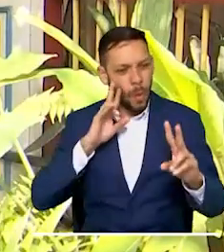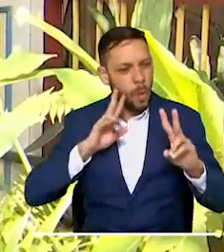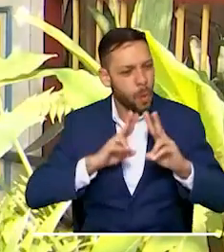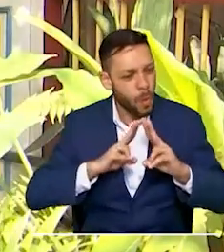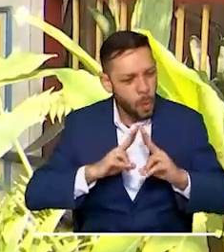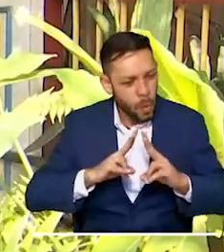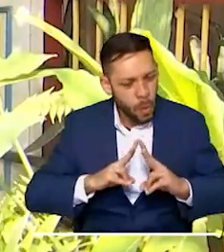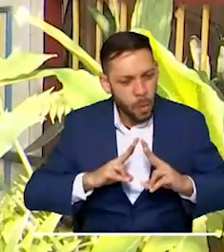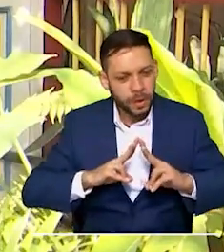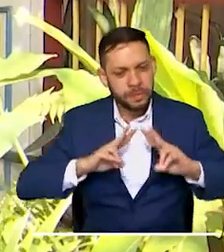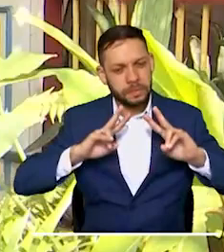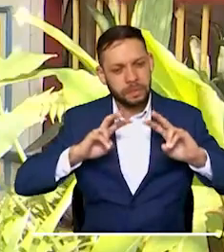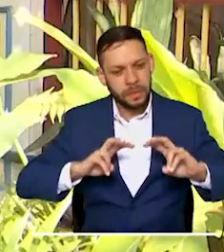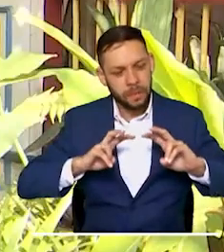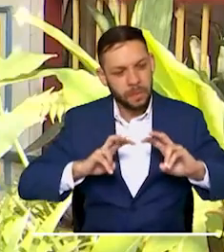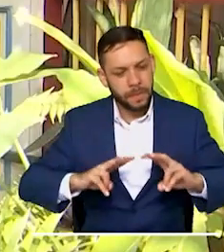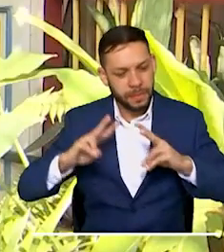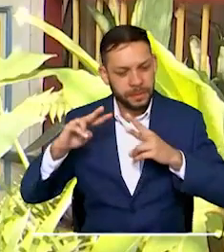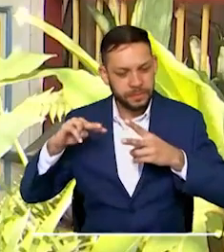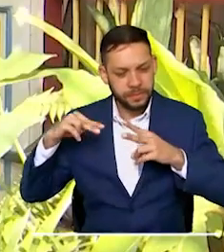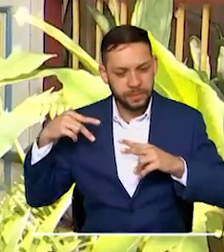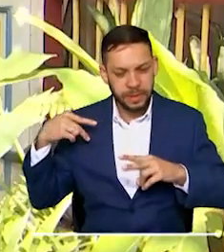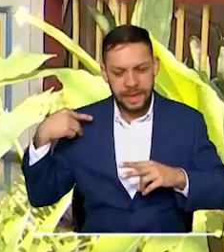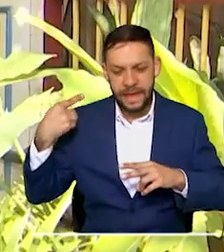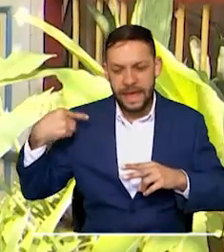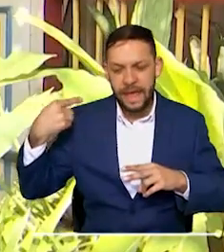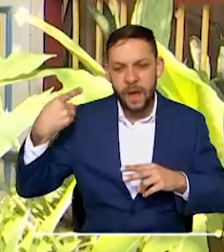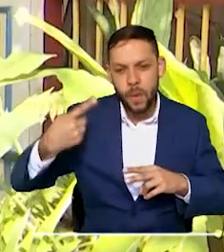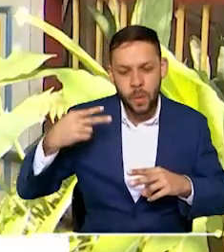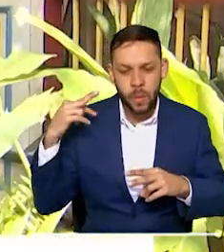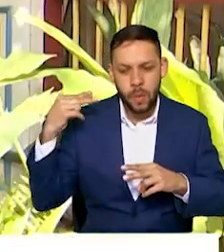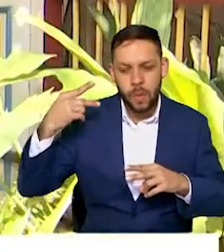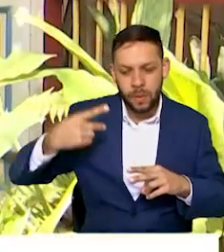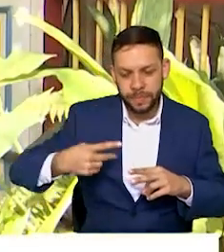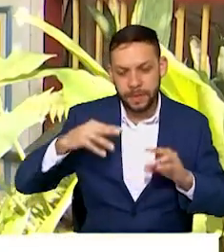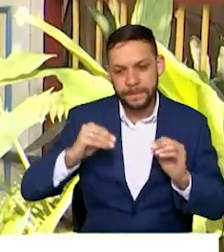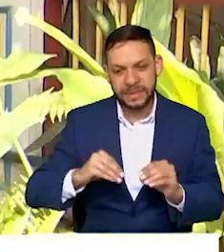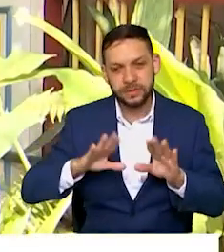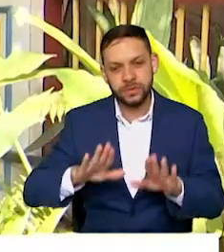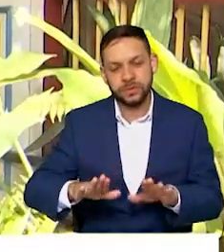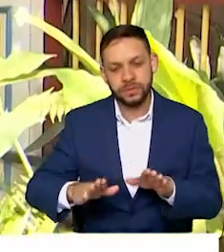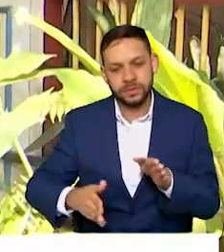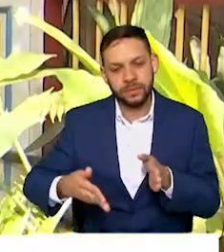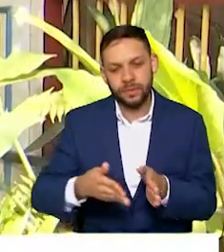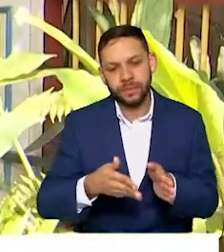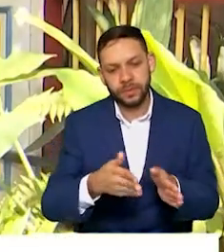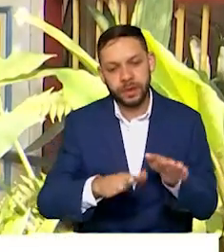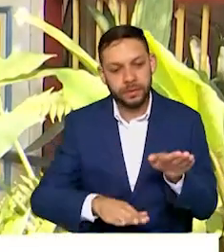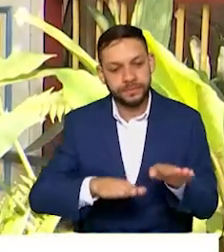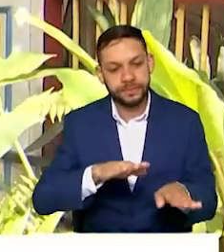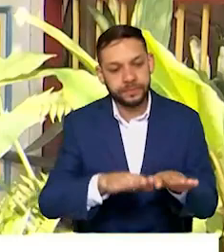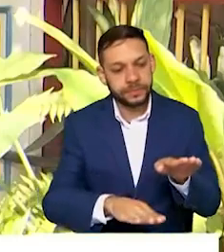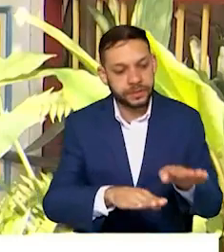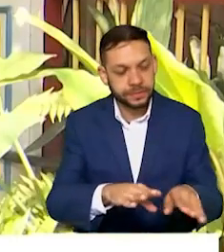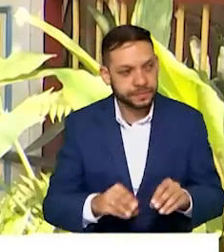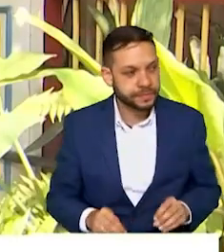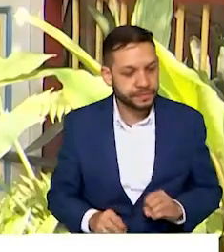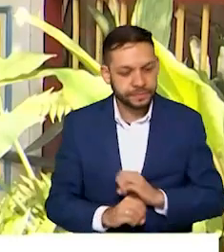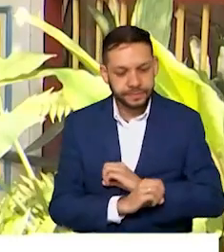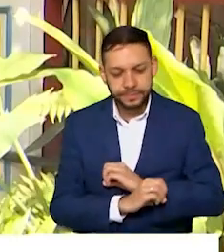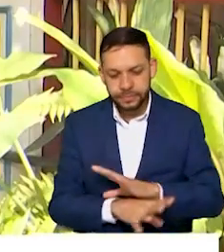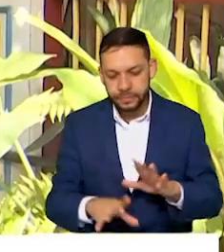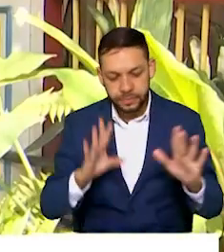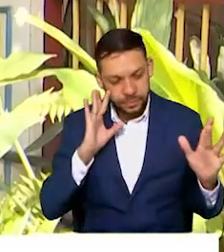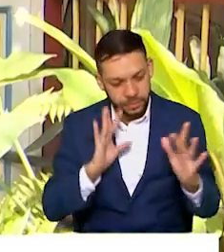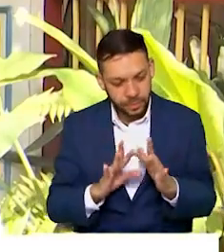fue esa evolución y darme también esa idea de que ese es el camino. Obviamente, esto jamás puede